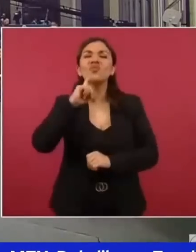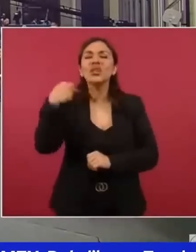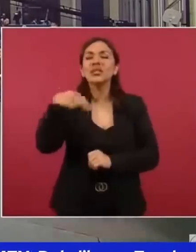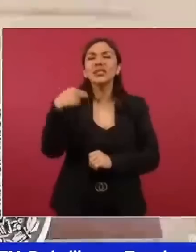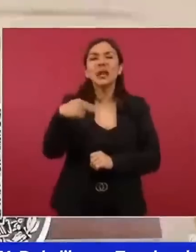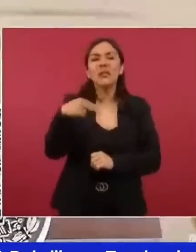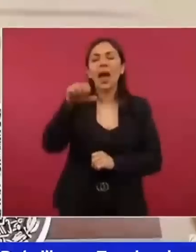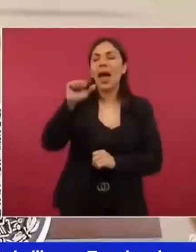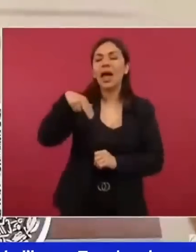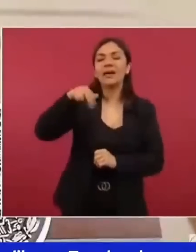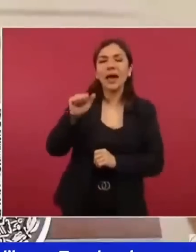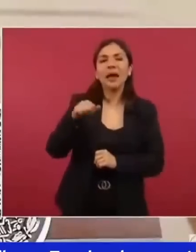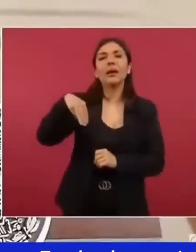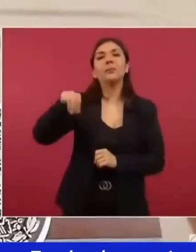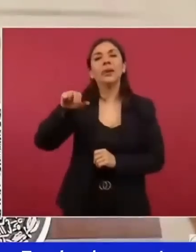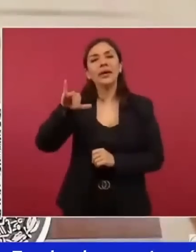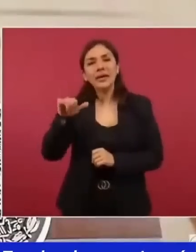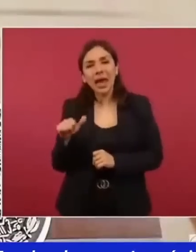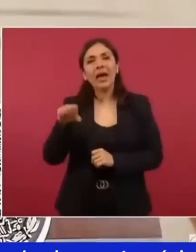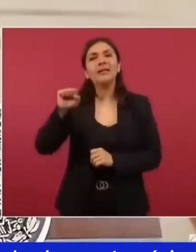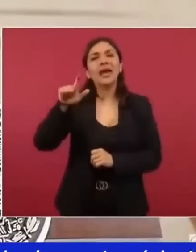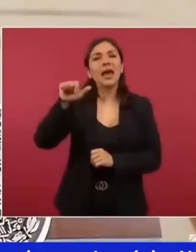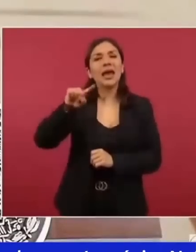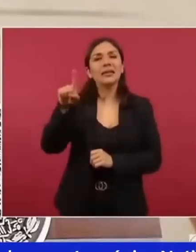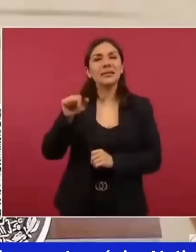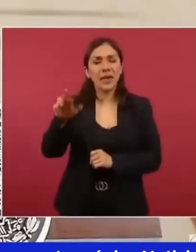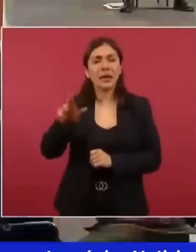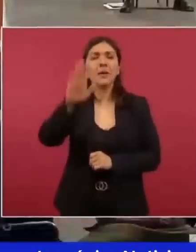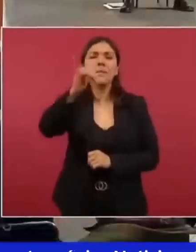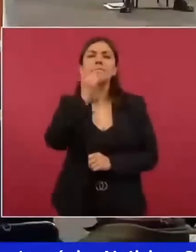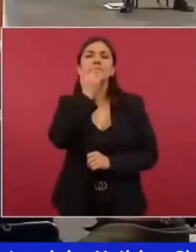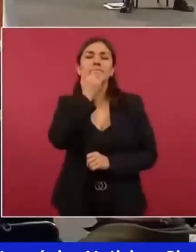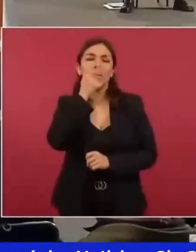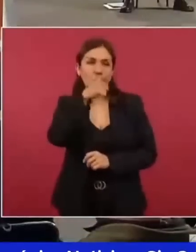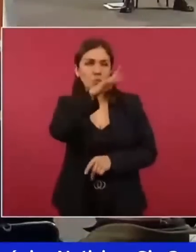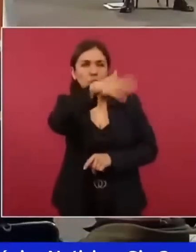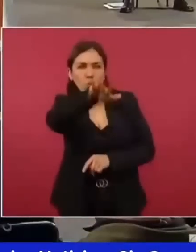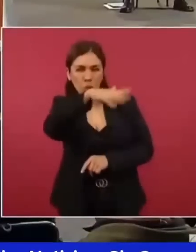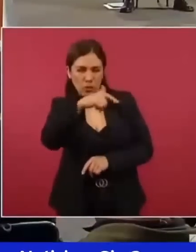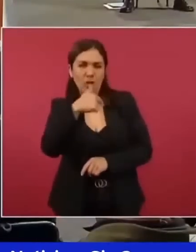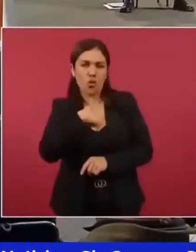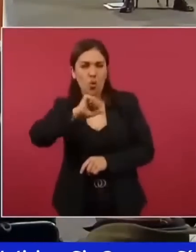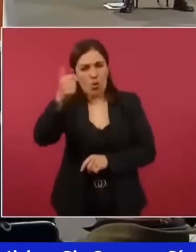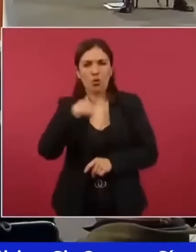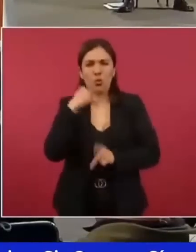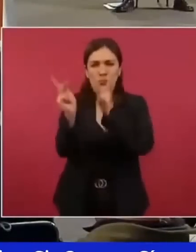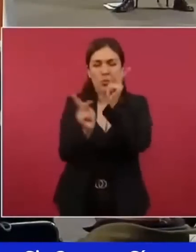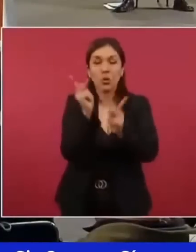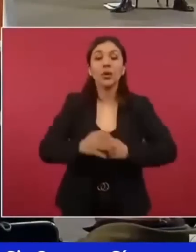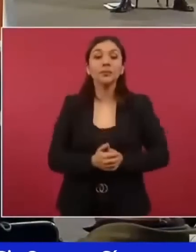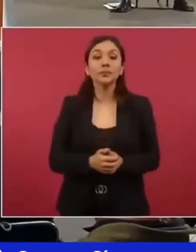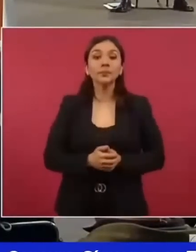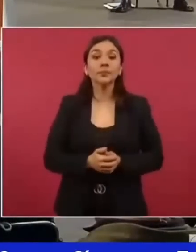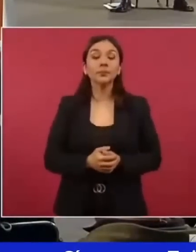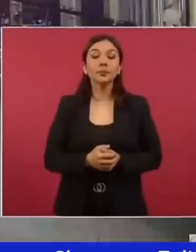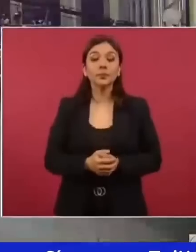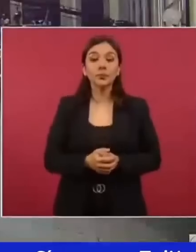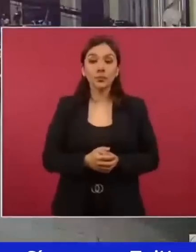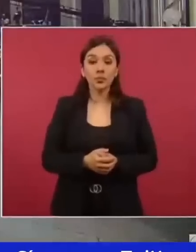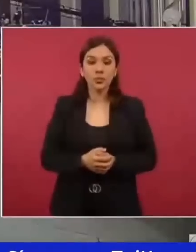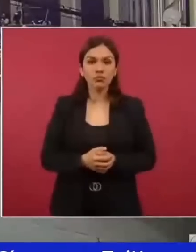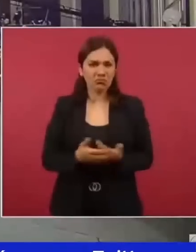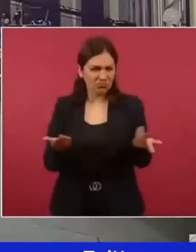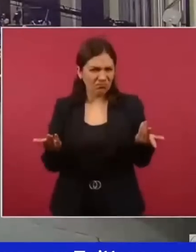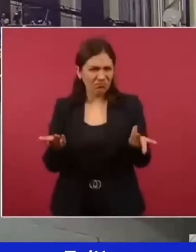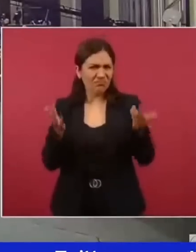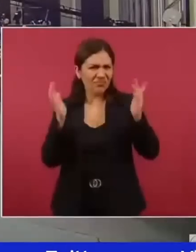Ana María Salazar. Mientras lo encuentran, presidente, un cuestionamiento, un Sí. planteamiento. ¿No es